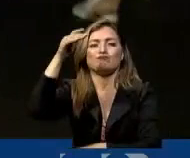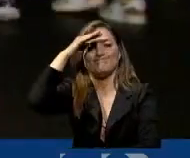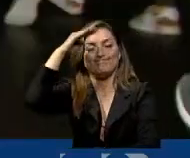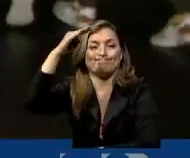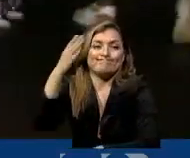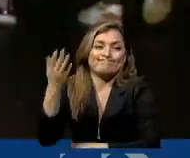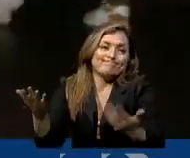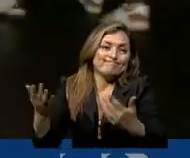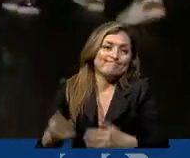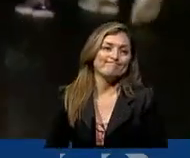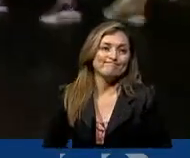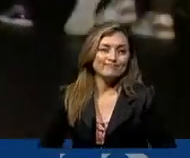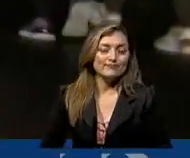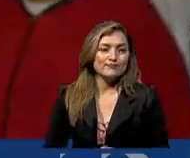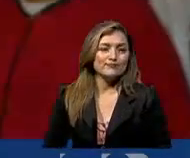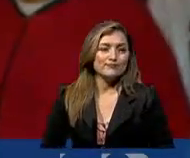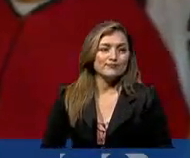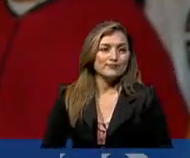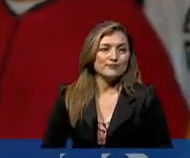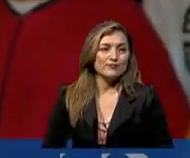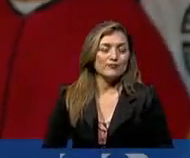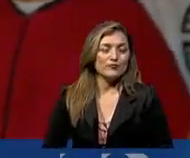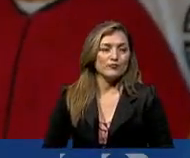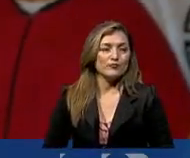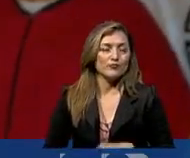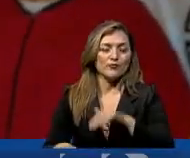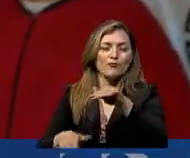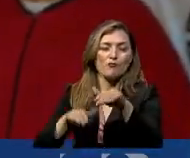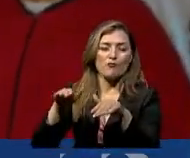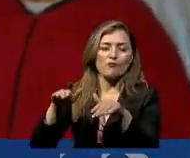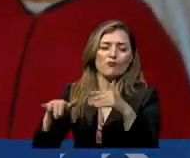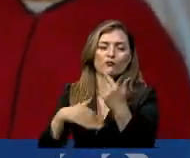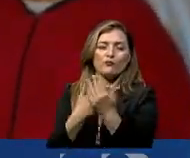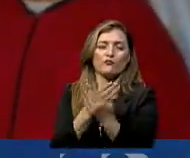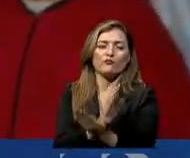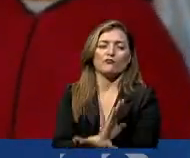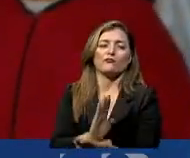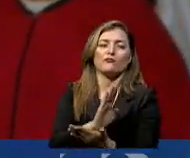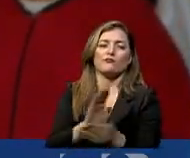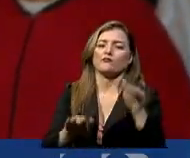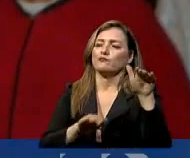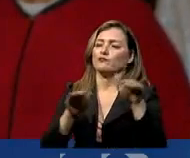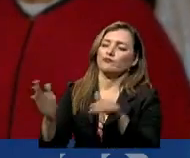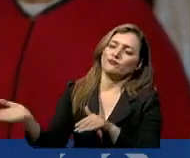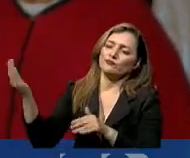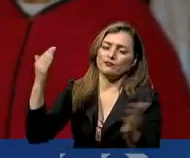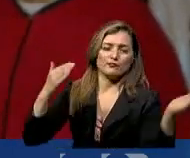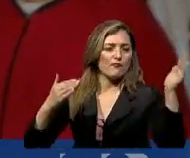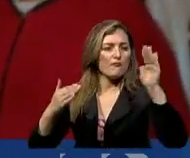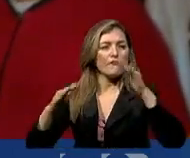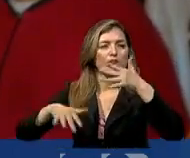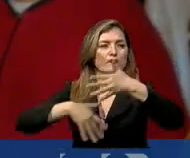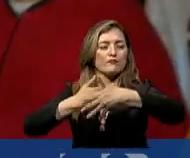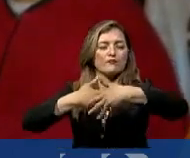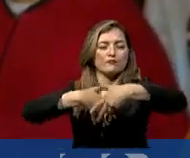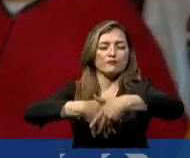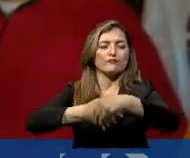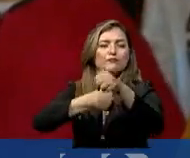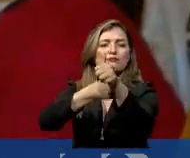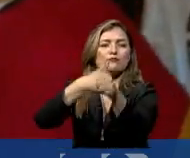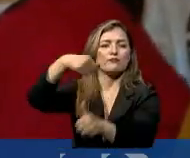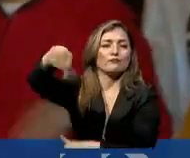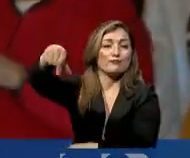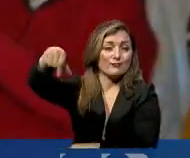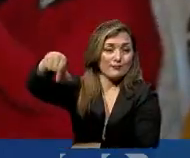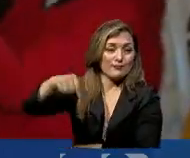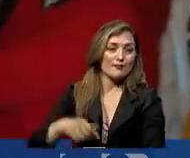su cuenta no son suficientes. El llamado es del conjunto Paraísos del Sur y los demás conjuntos que están aledaños a